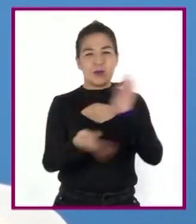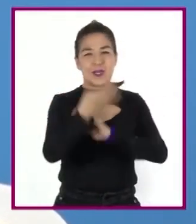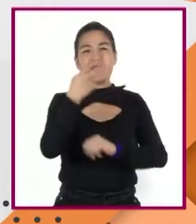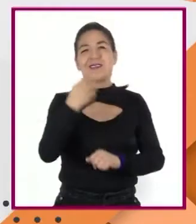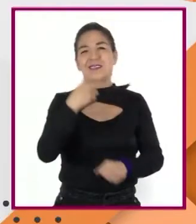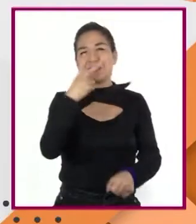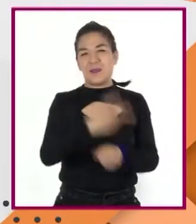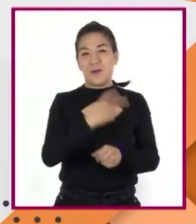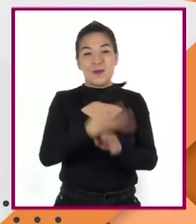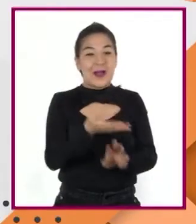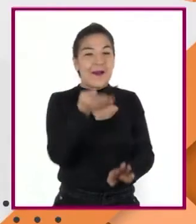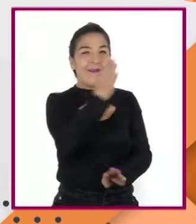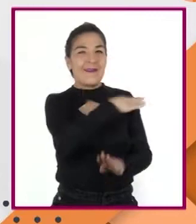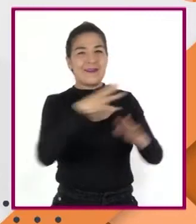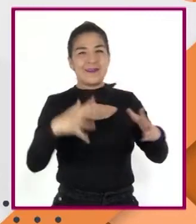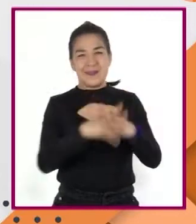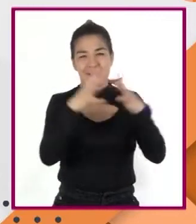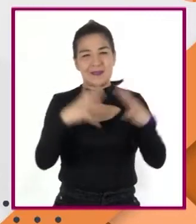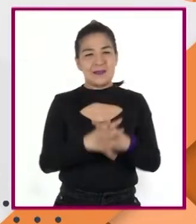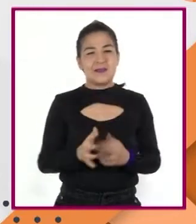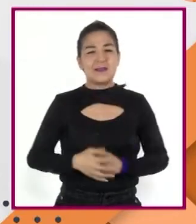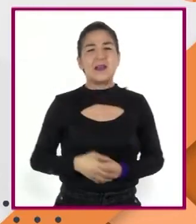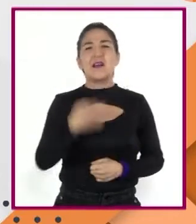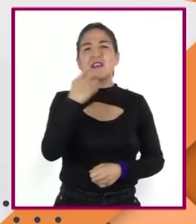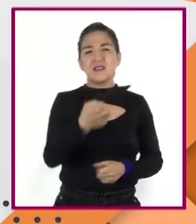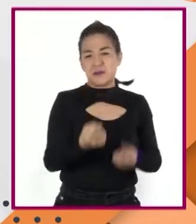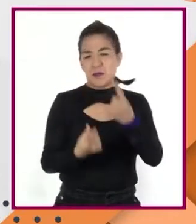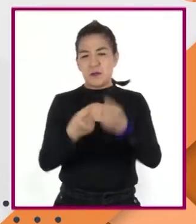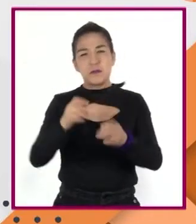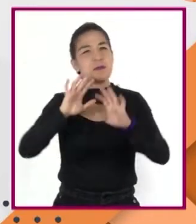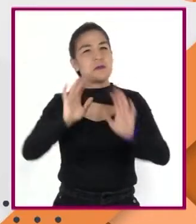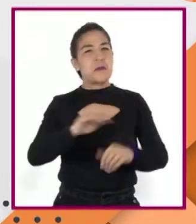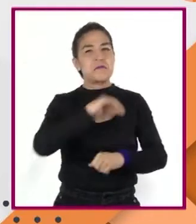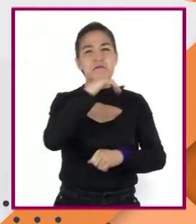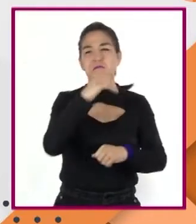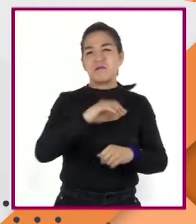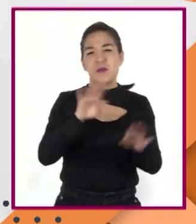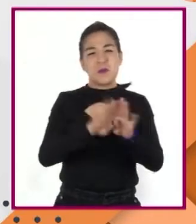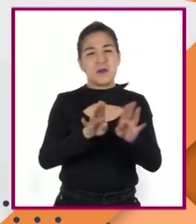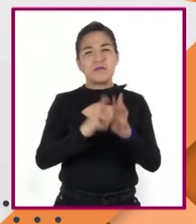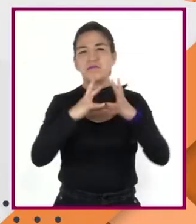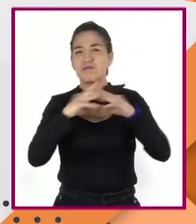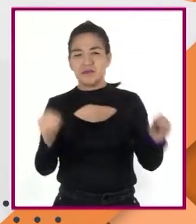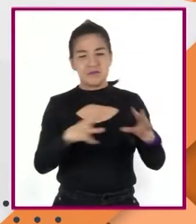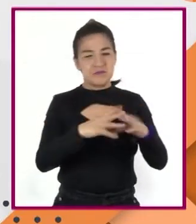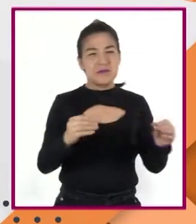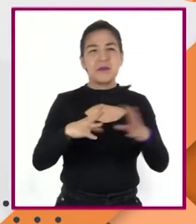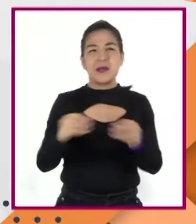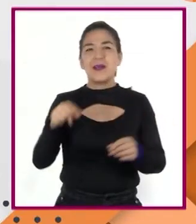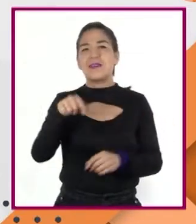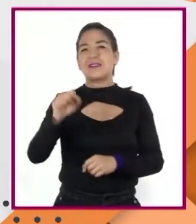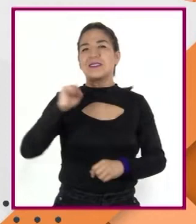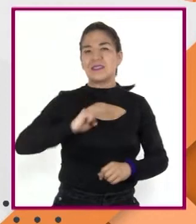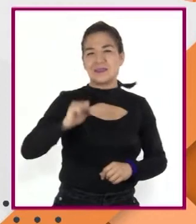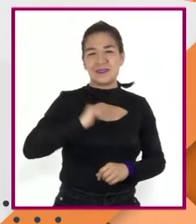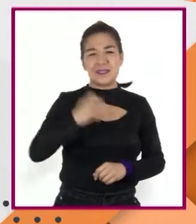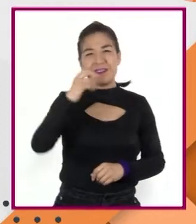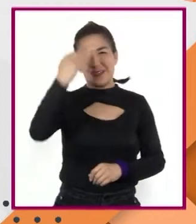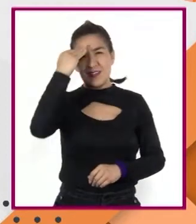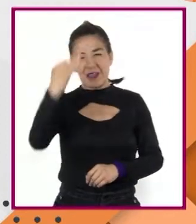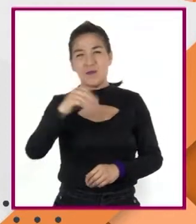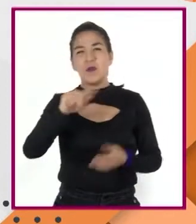Mundial. Algunos de ellos desaparecieron porque las grandes potencias coloniales de la época imperial